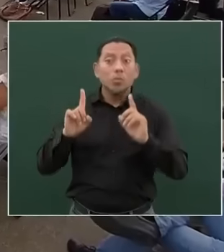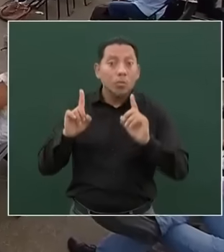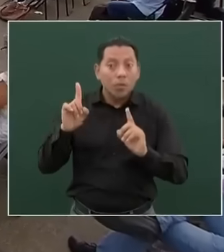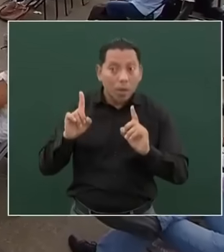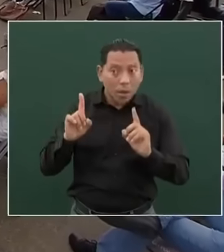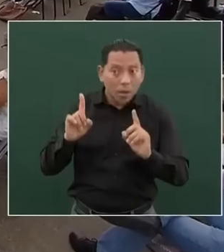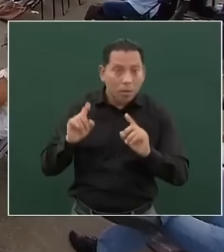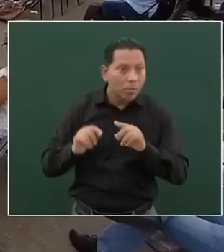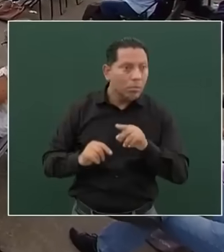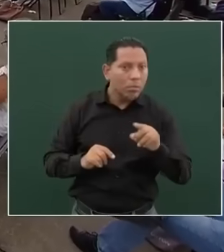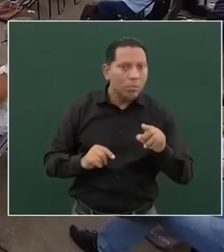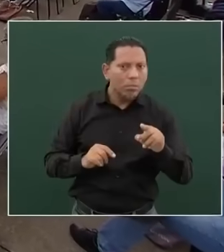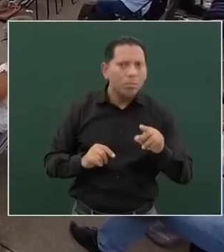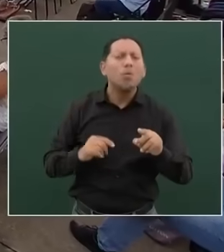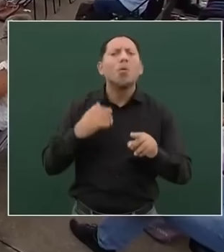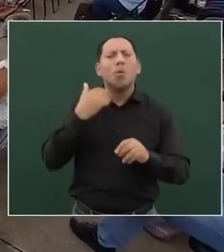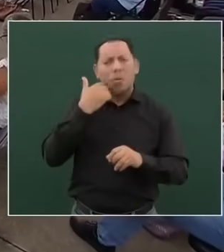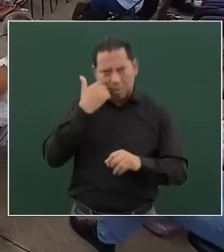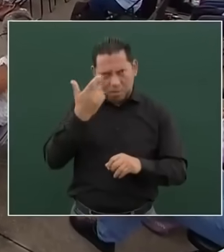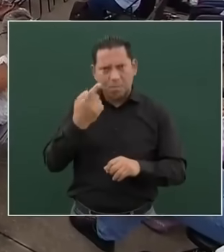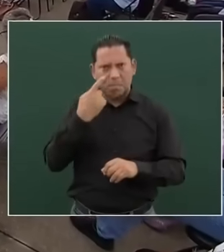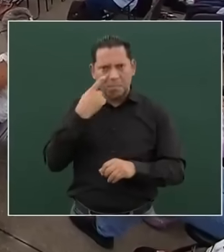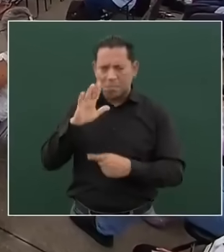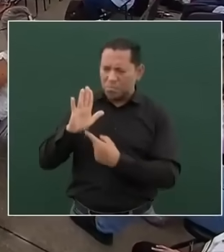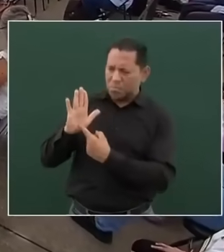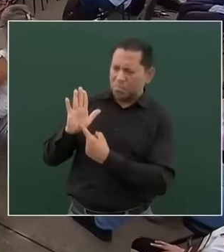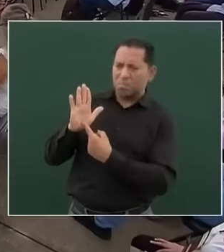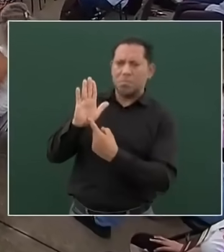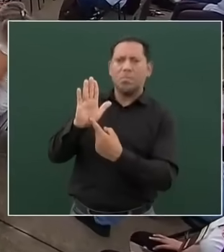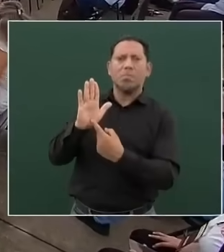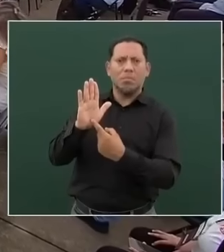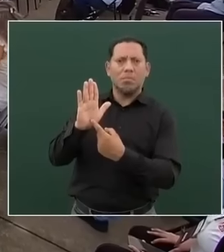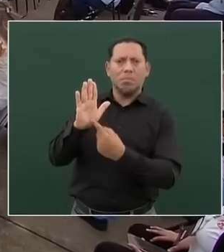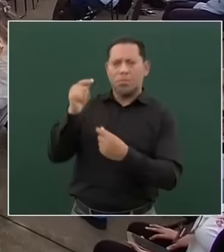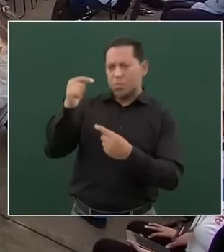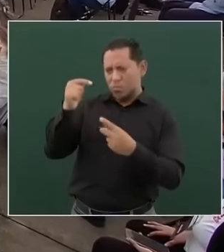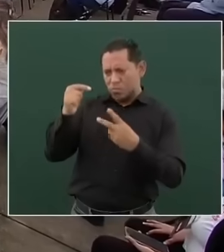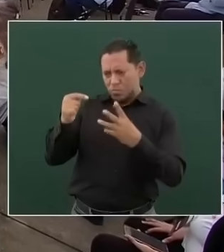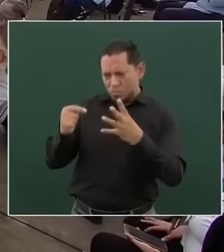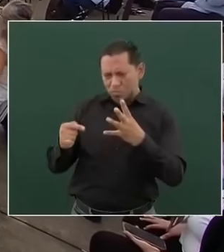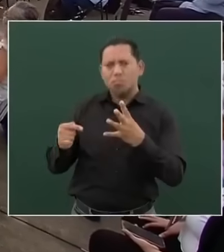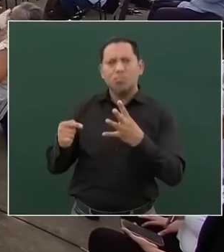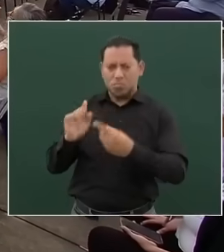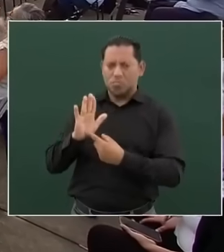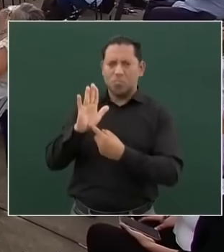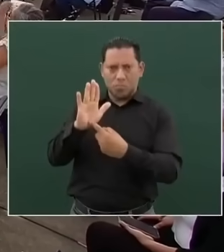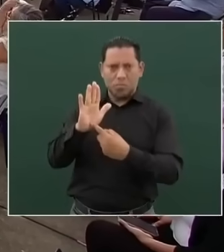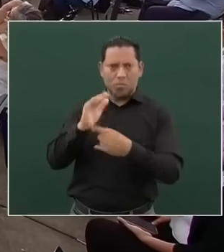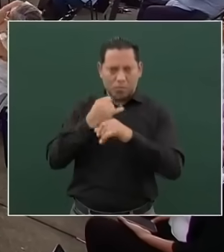gustaría que se mostraran los datos eh